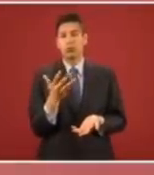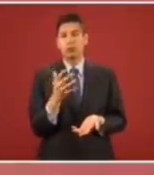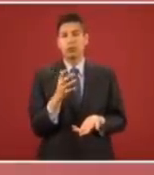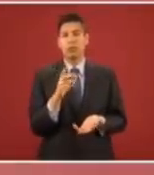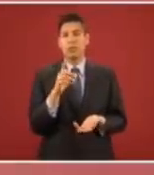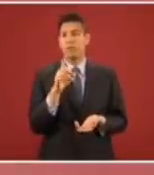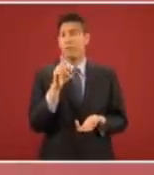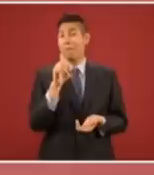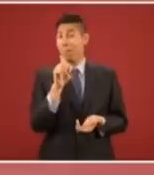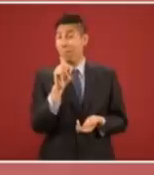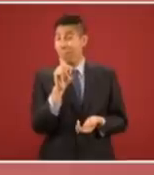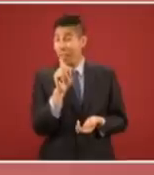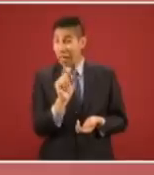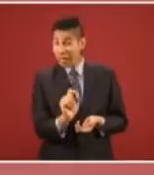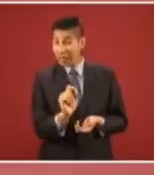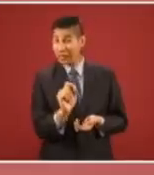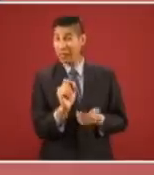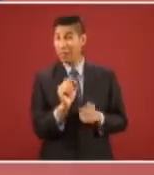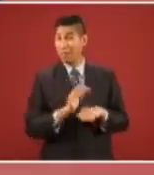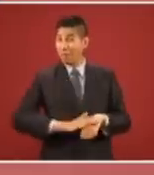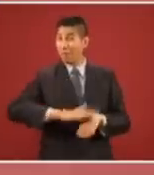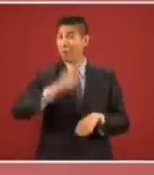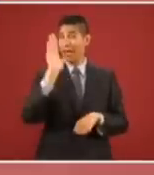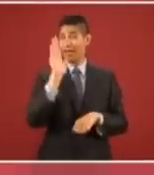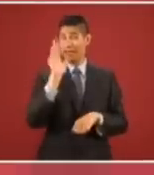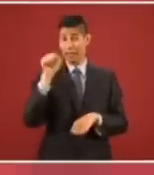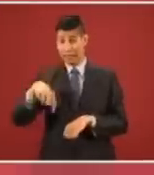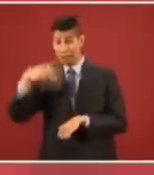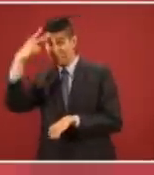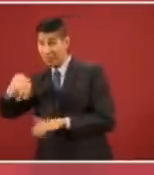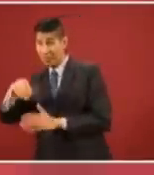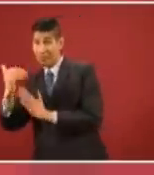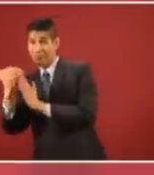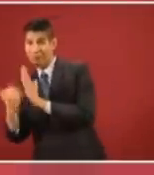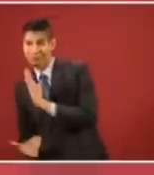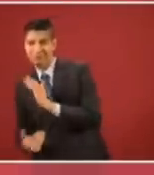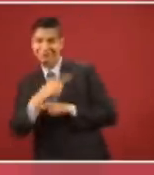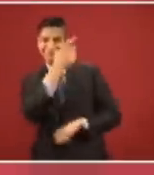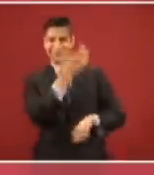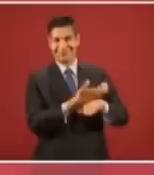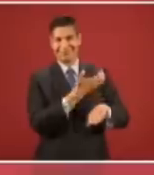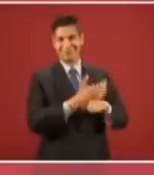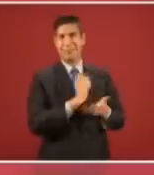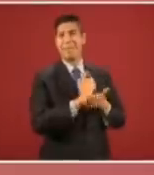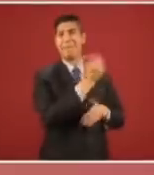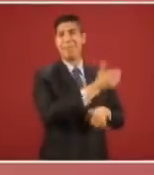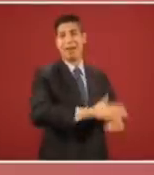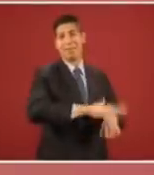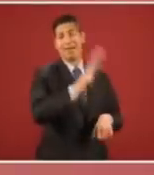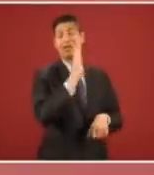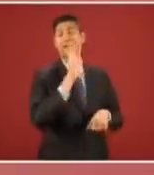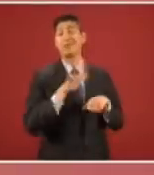20 veces más que lo que gana un trabajador en México, por la política económica